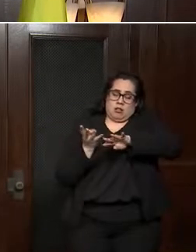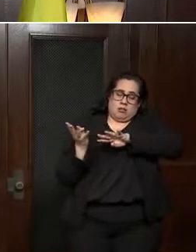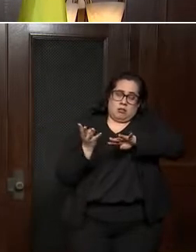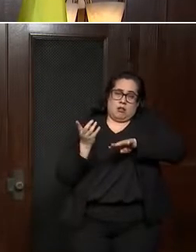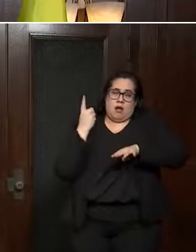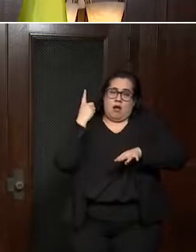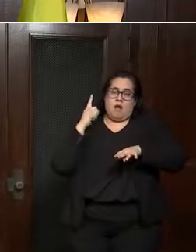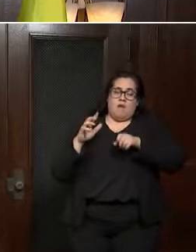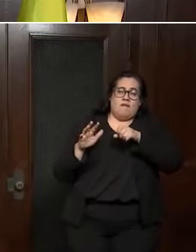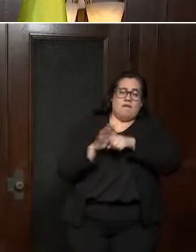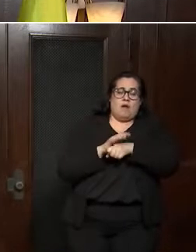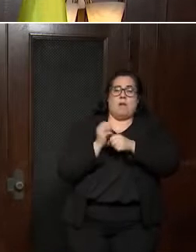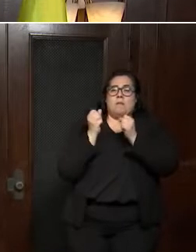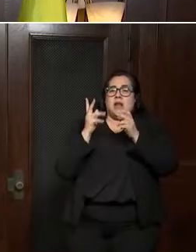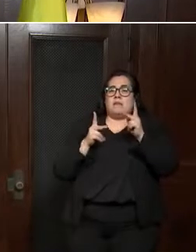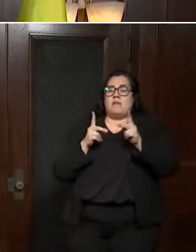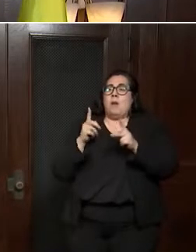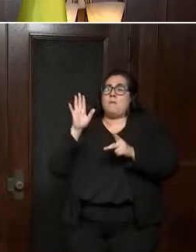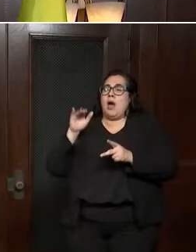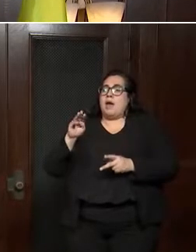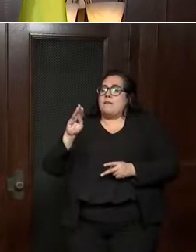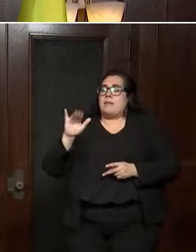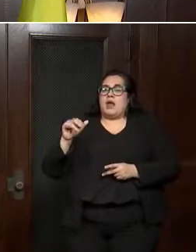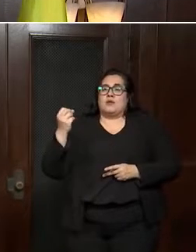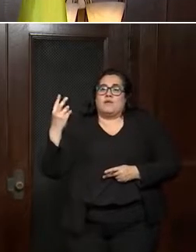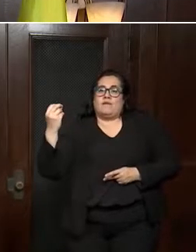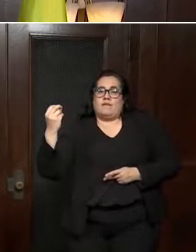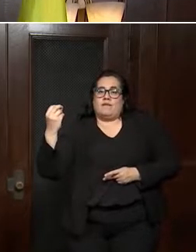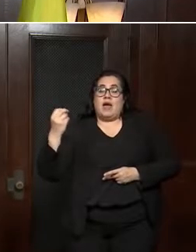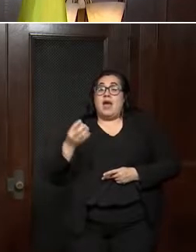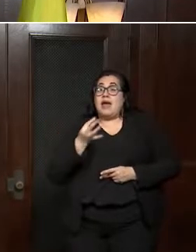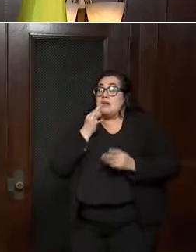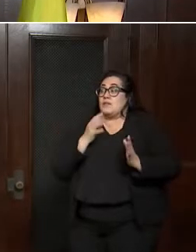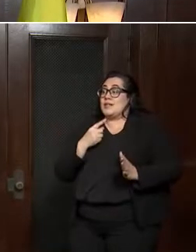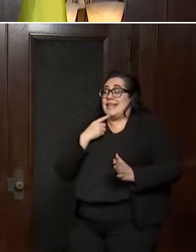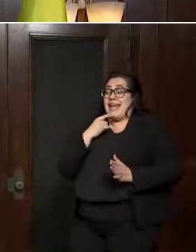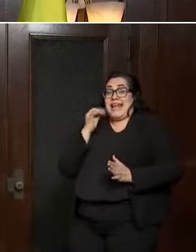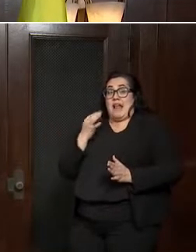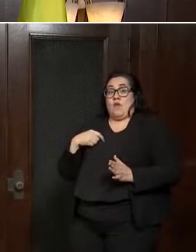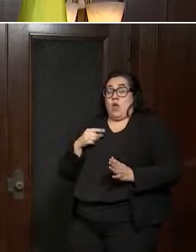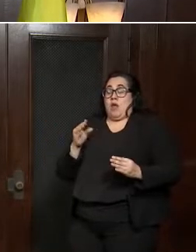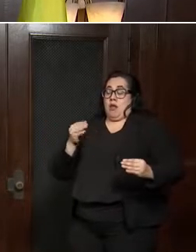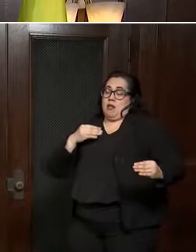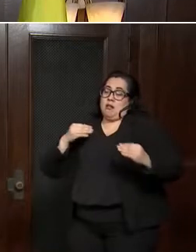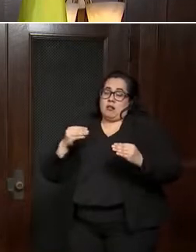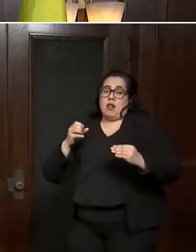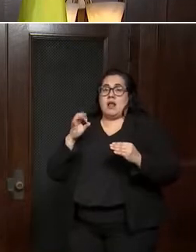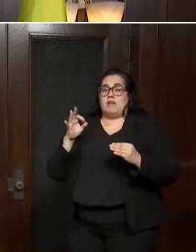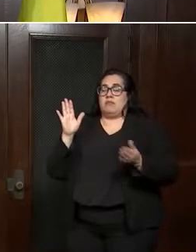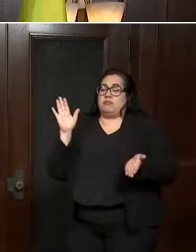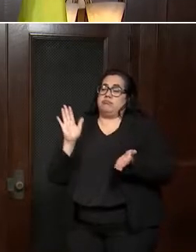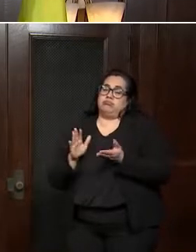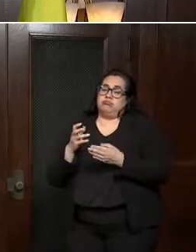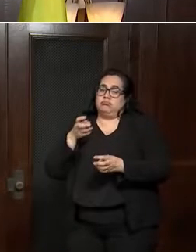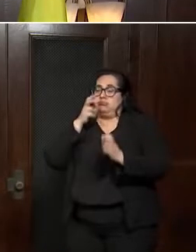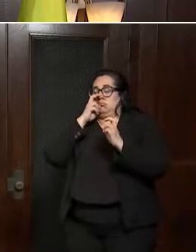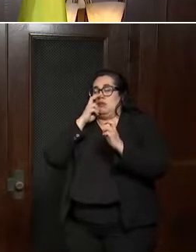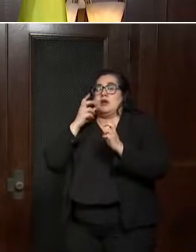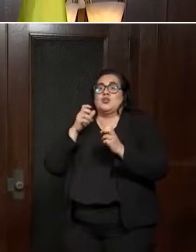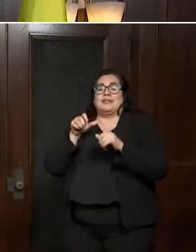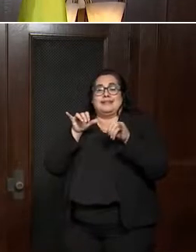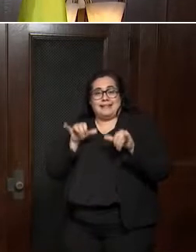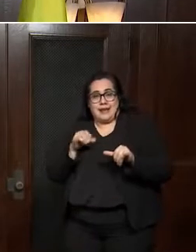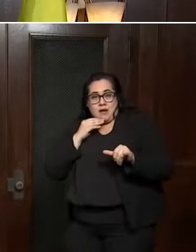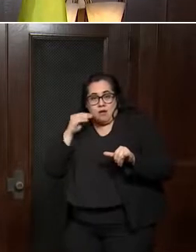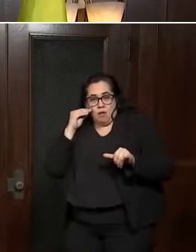el 12 de mayo. Y los expertos también dicen que si relajamos la orden para quedarnos más protegidos